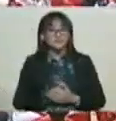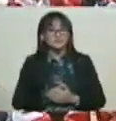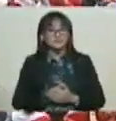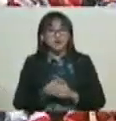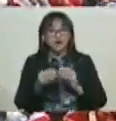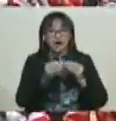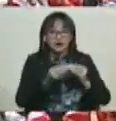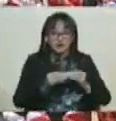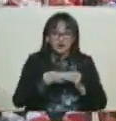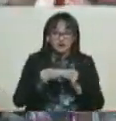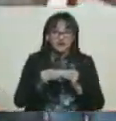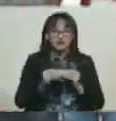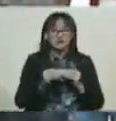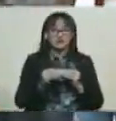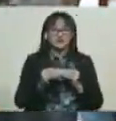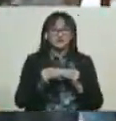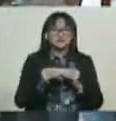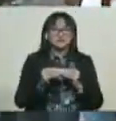arregla